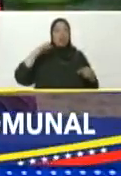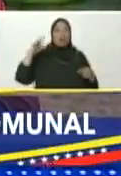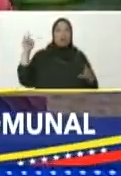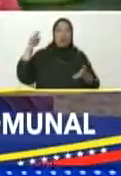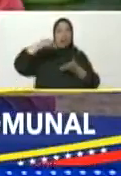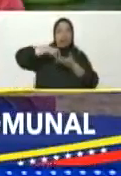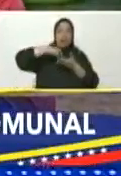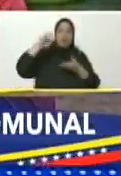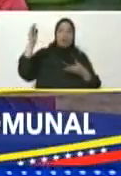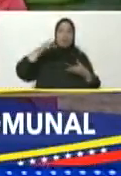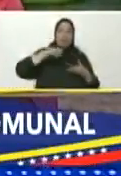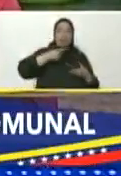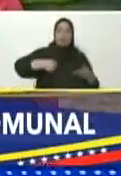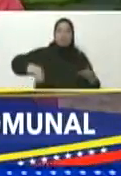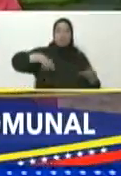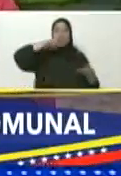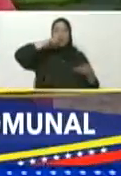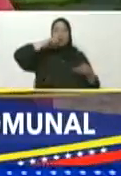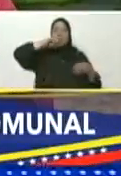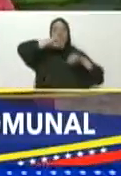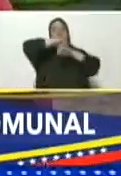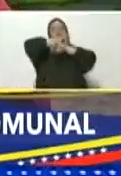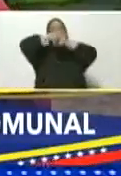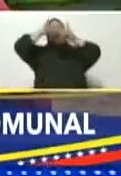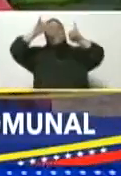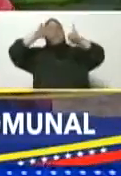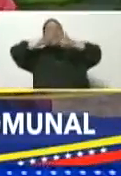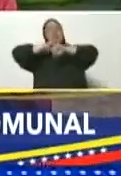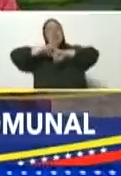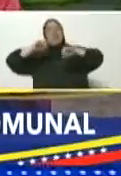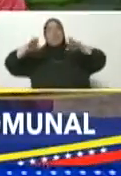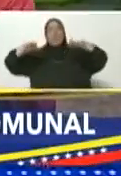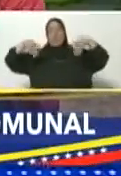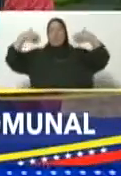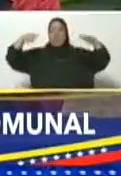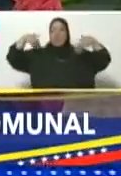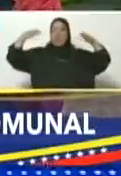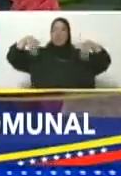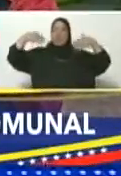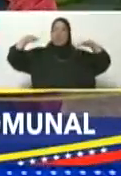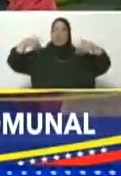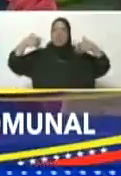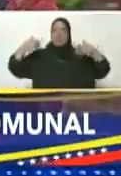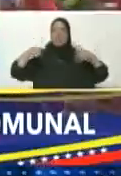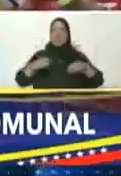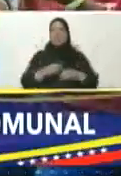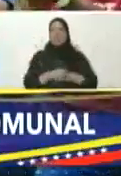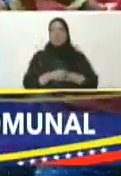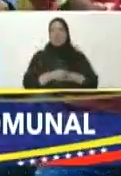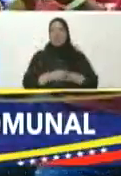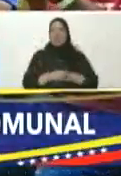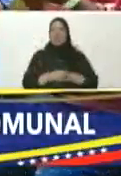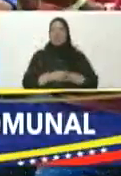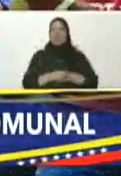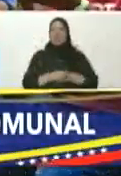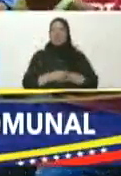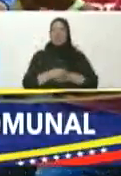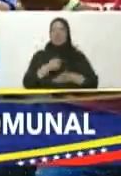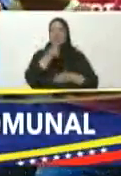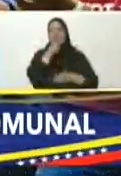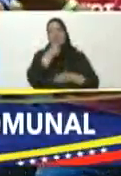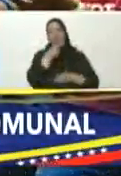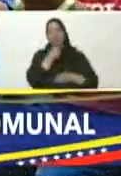para Carabobo, nos ponemos y nos levantamos contentos y felices. Da una gran felicidad venir a Carabobo,